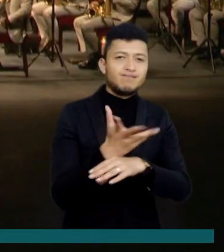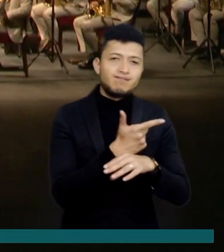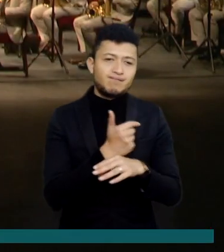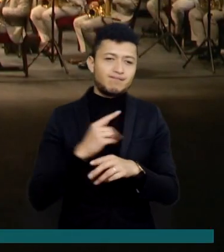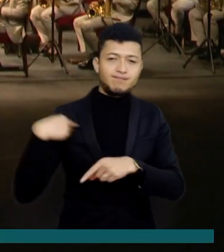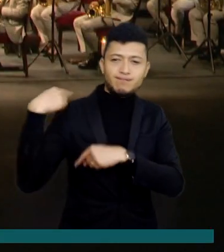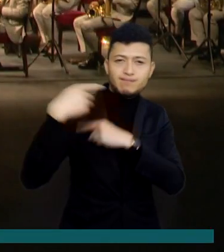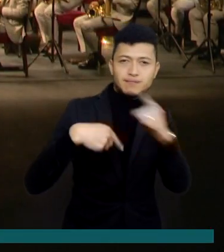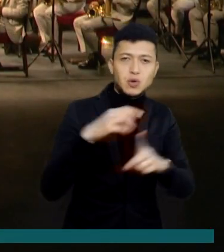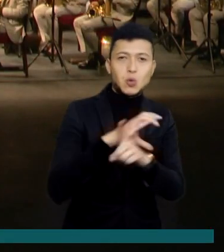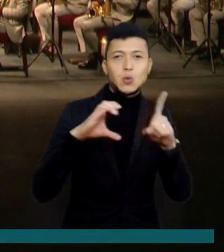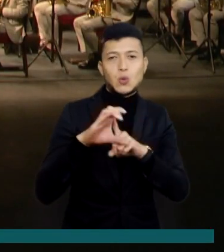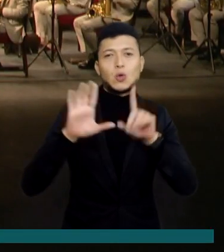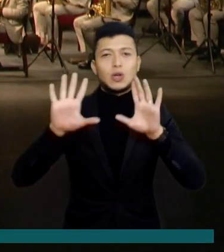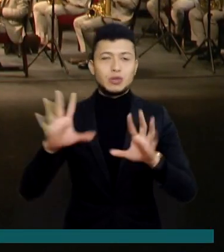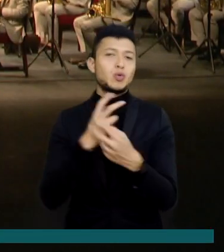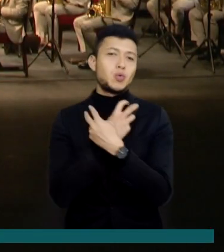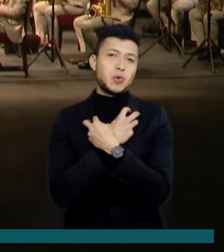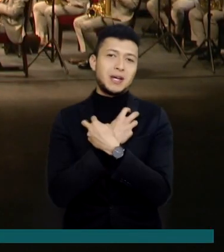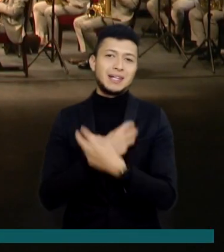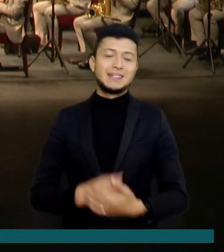tradición y la cultura huilense.